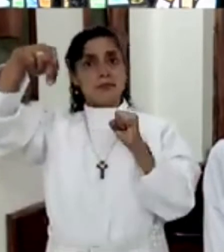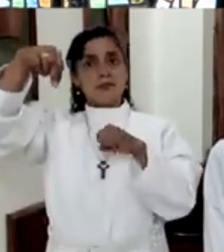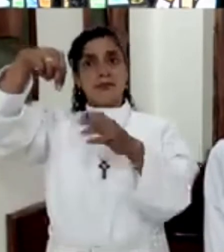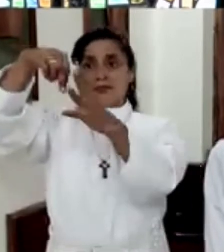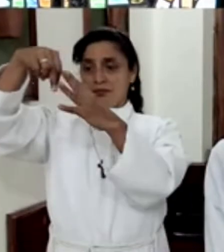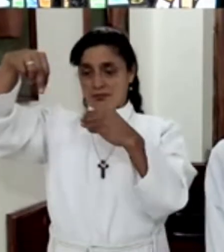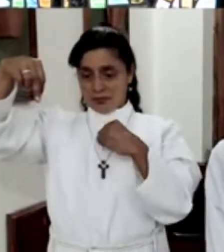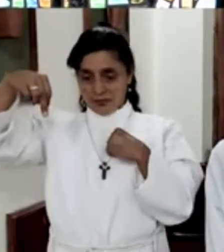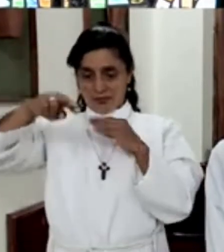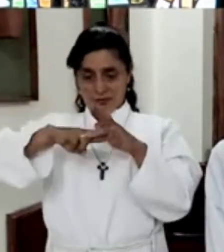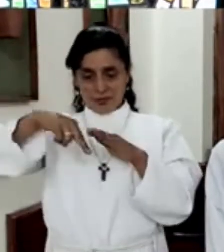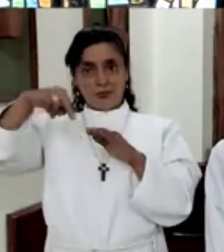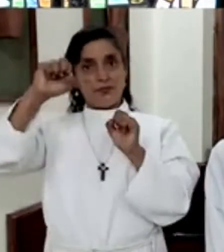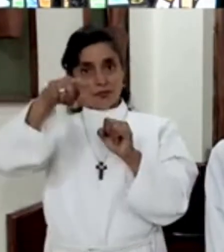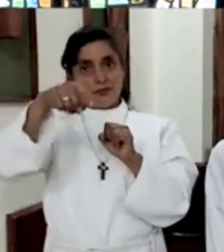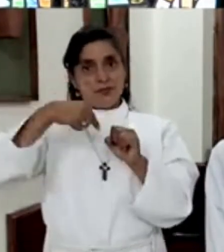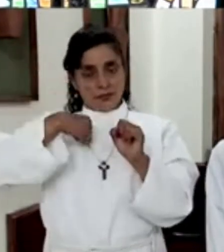inmortal.